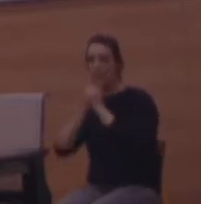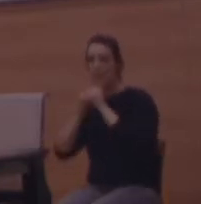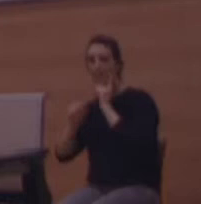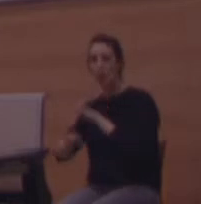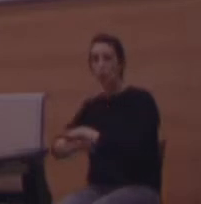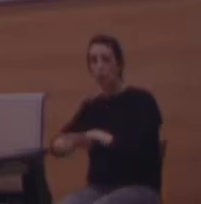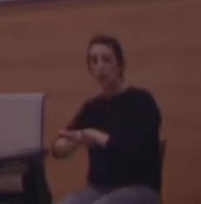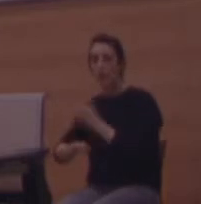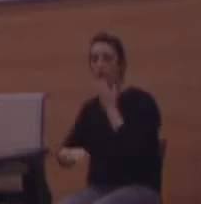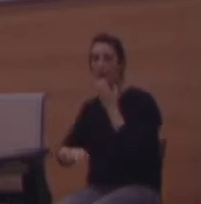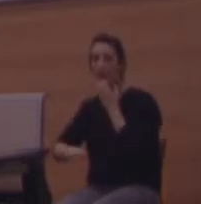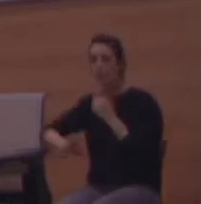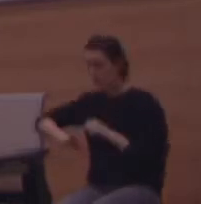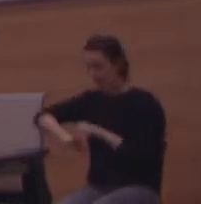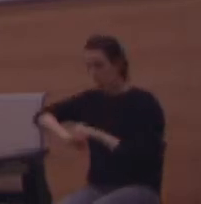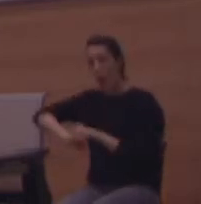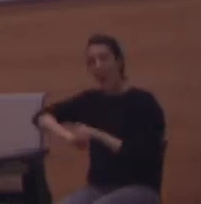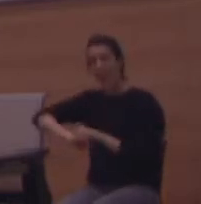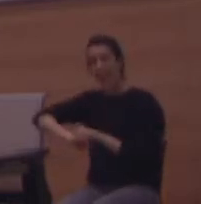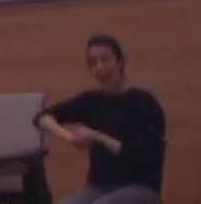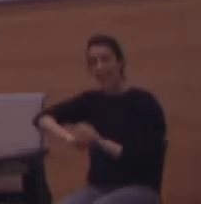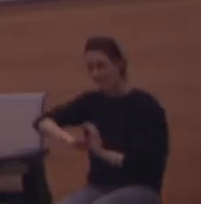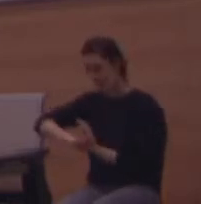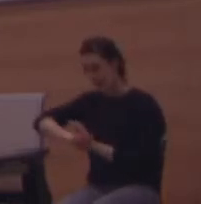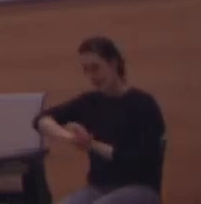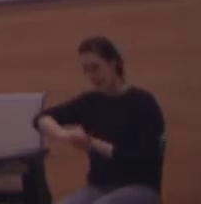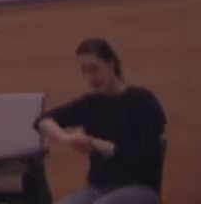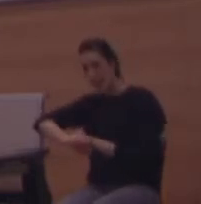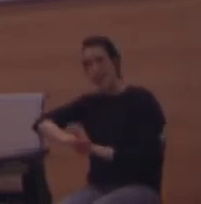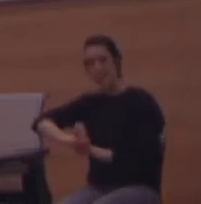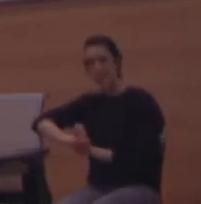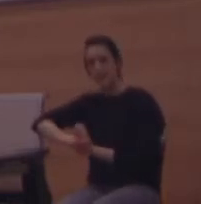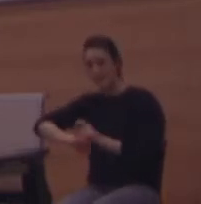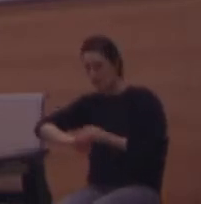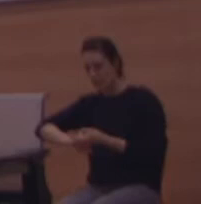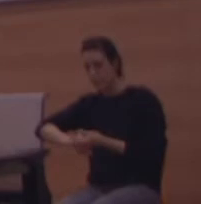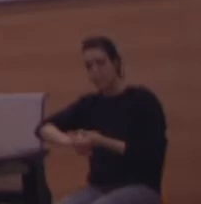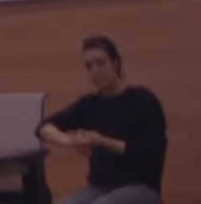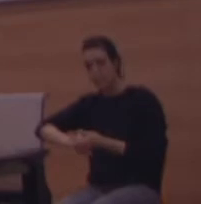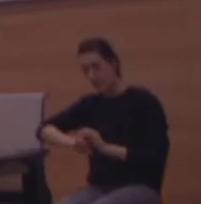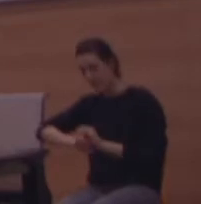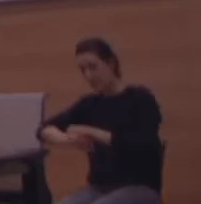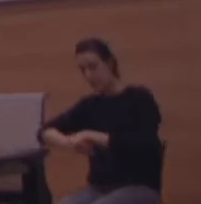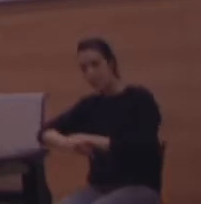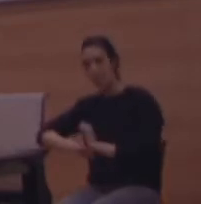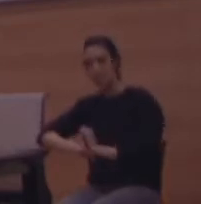todo pues la zona del juanete, hacer juaneteras con este tipo de silicona.